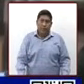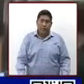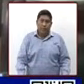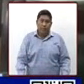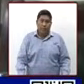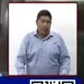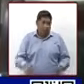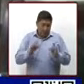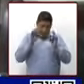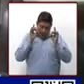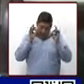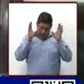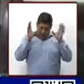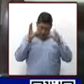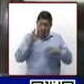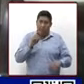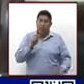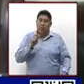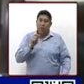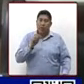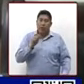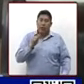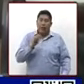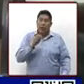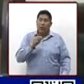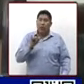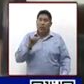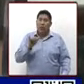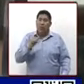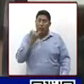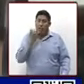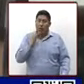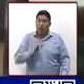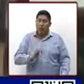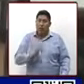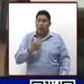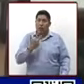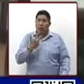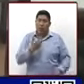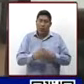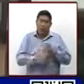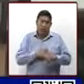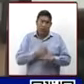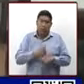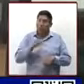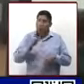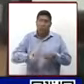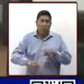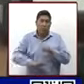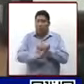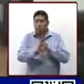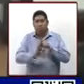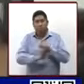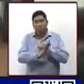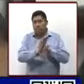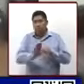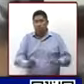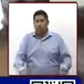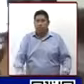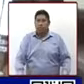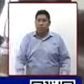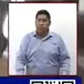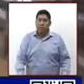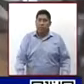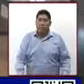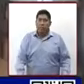Atroz crimen en Punata. Tami, una niña de tan solo 3 años, no tenía los medios para defenderse.